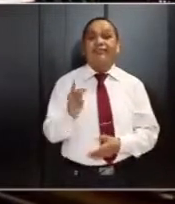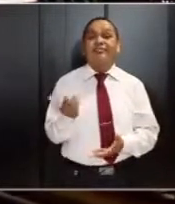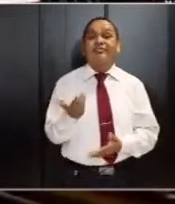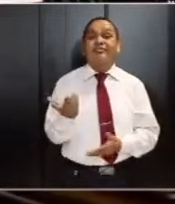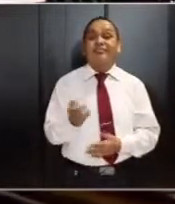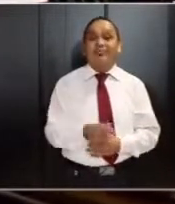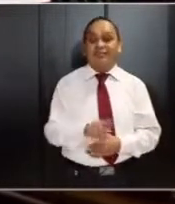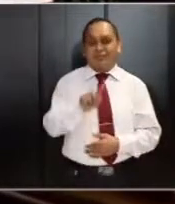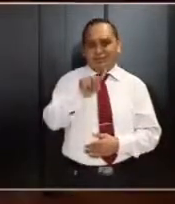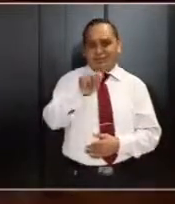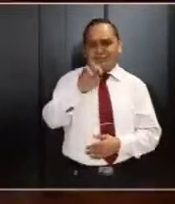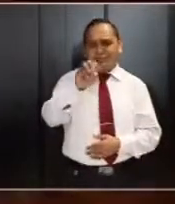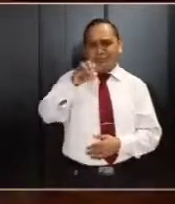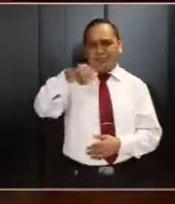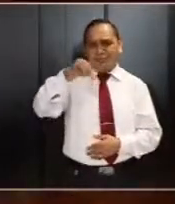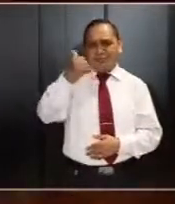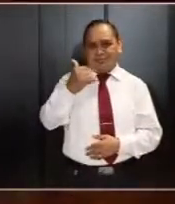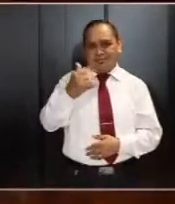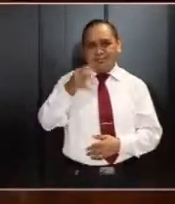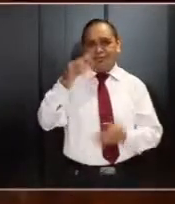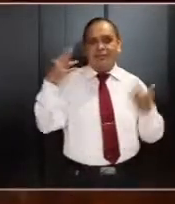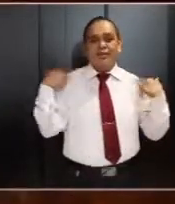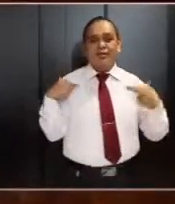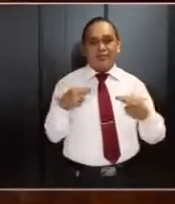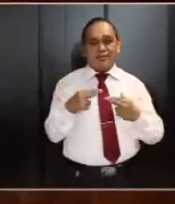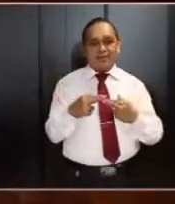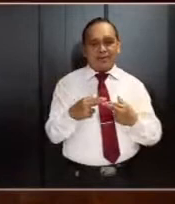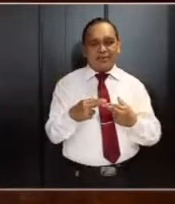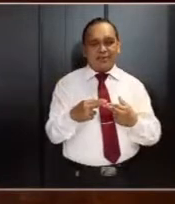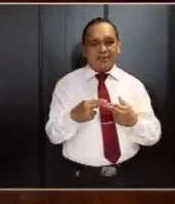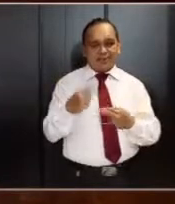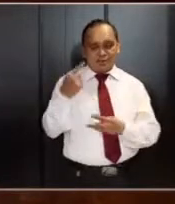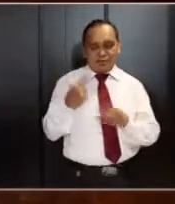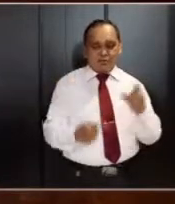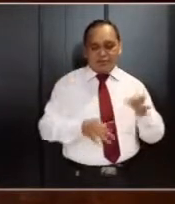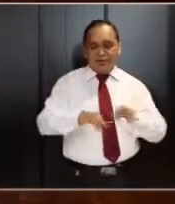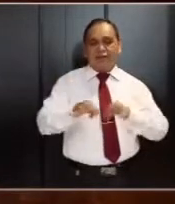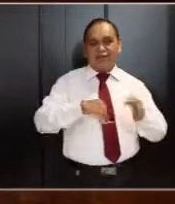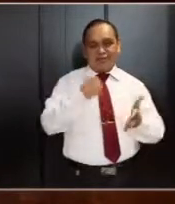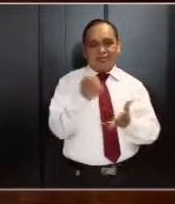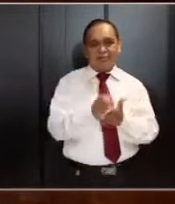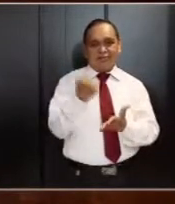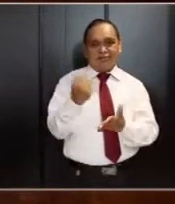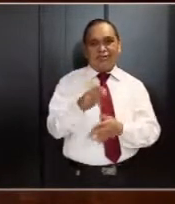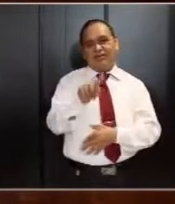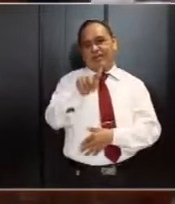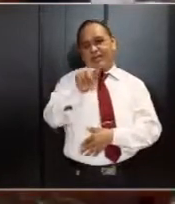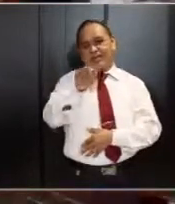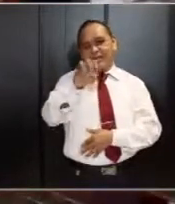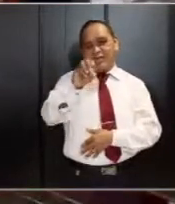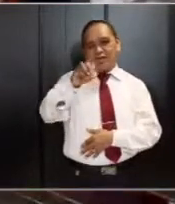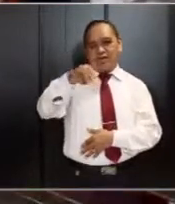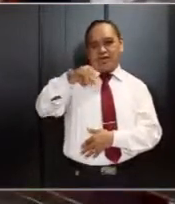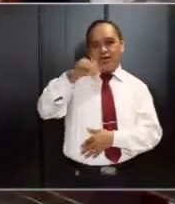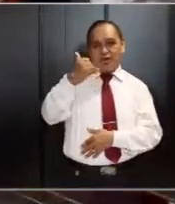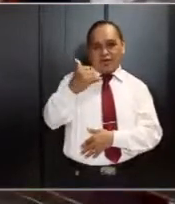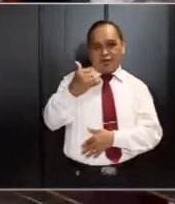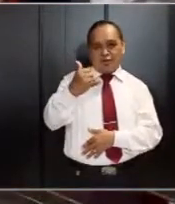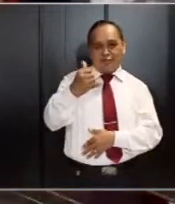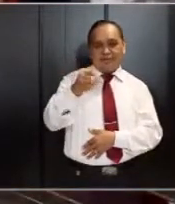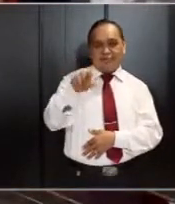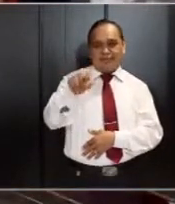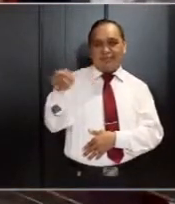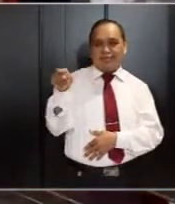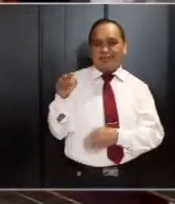Tommy? Yo soy maestra jubilada. Ajá. Miren, por la maestra Tommy, todo el mundo me pone por la maestra Tommy, Por la maestra